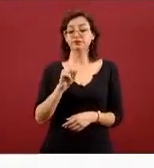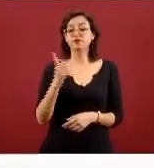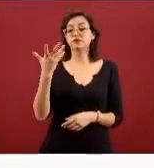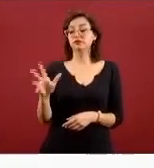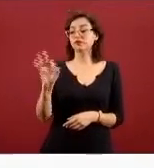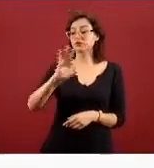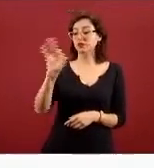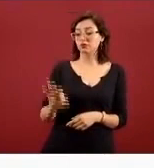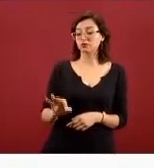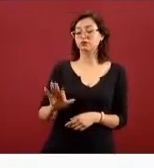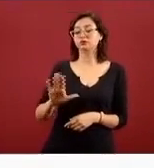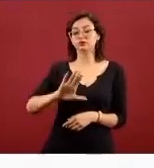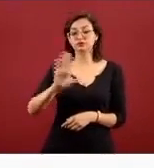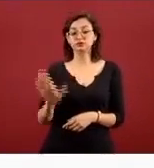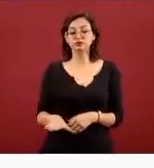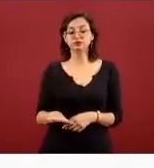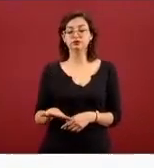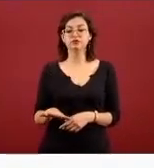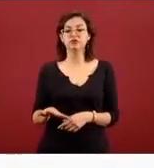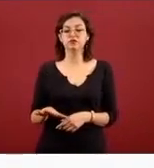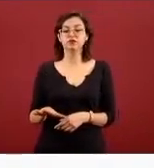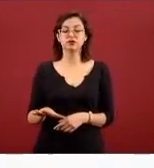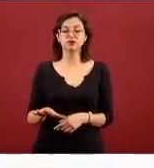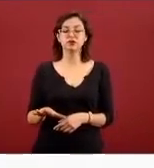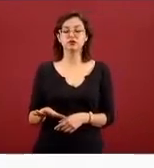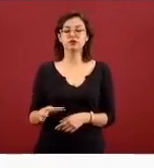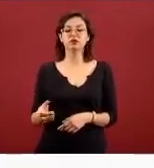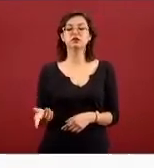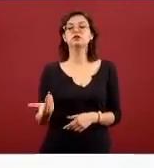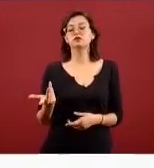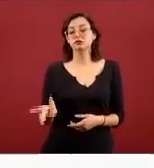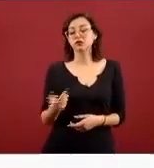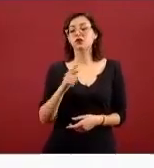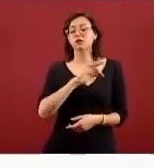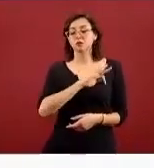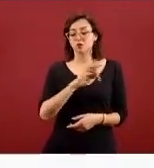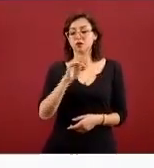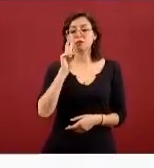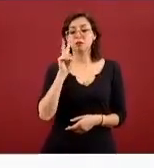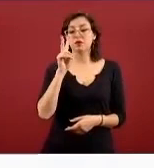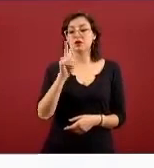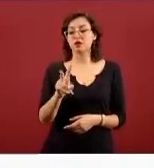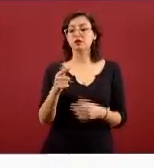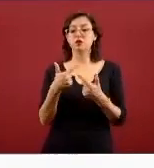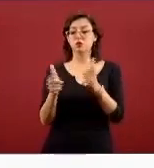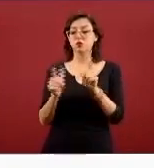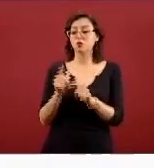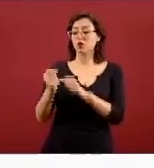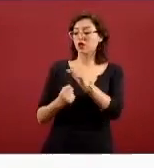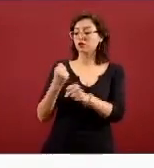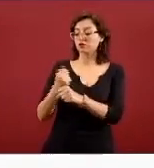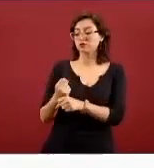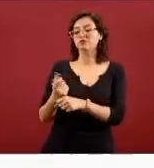sexo de mujeres es el que menos ha sido afectado, y además podemos verlo representado en los grupos de edad. Son precisamente